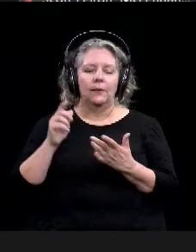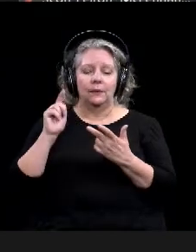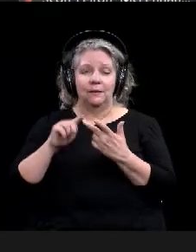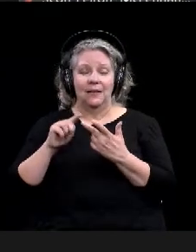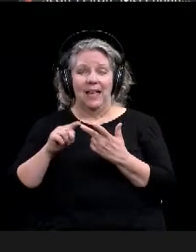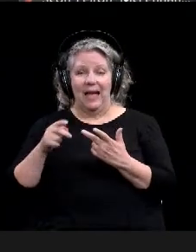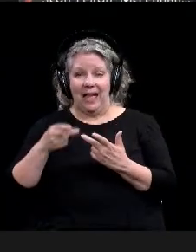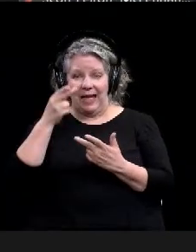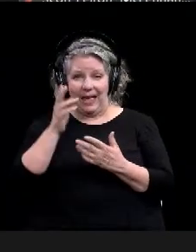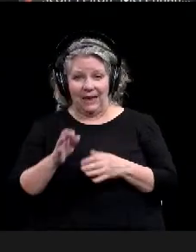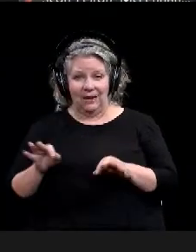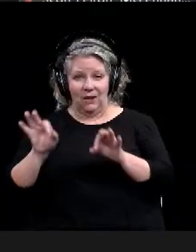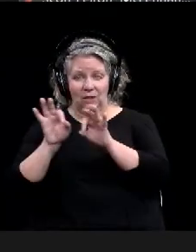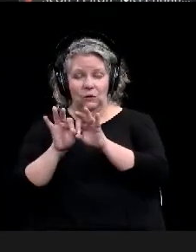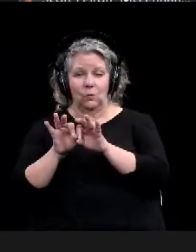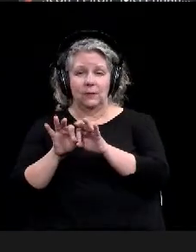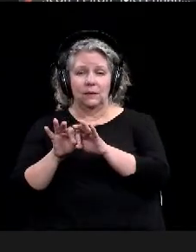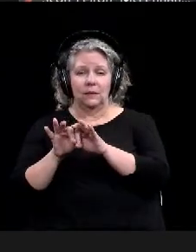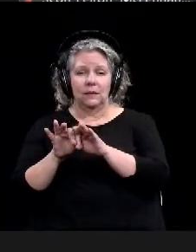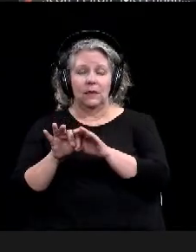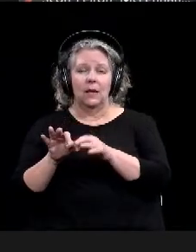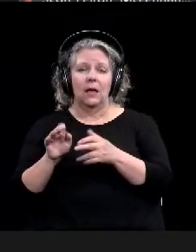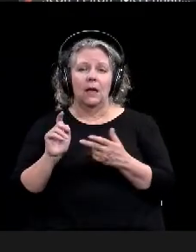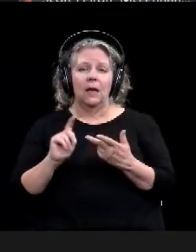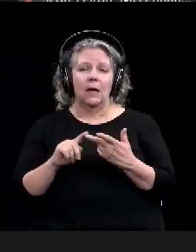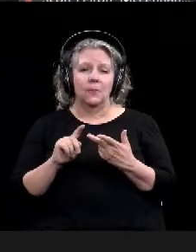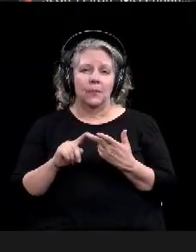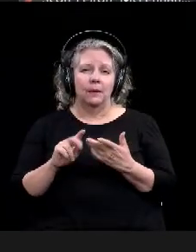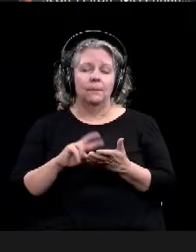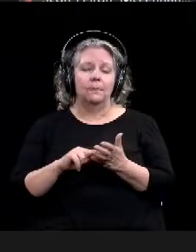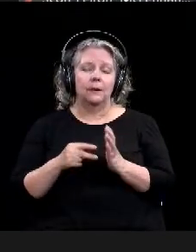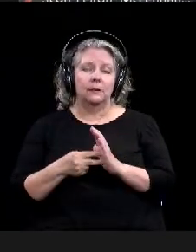altas qué